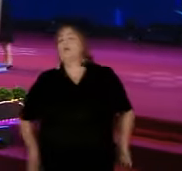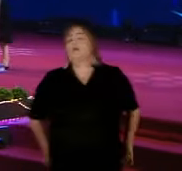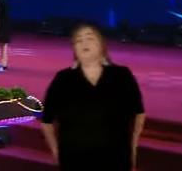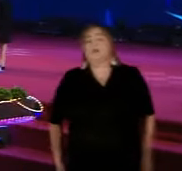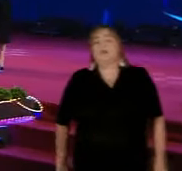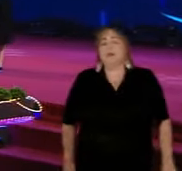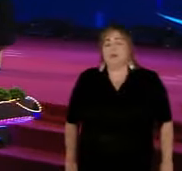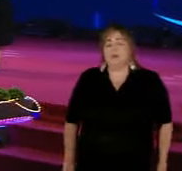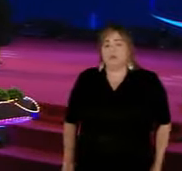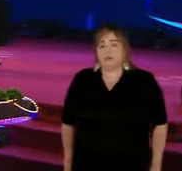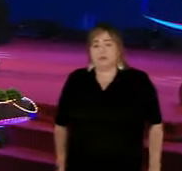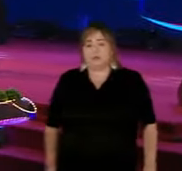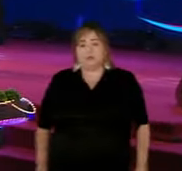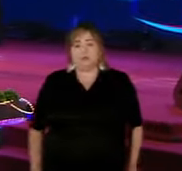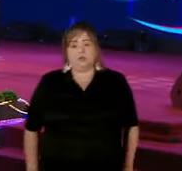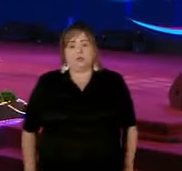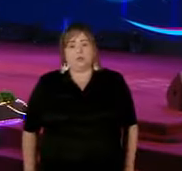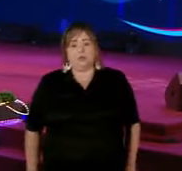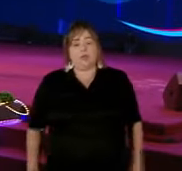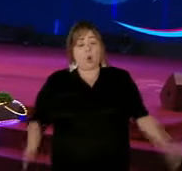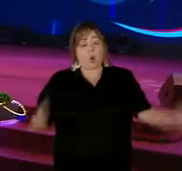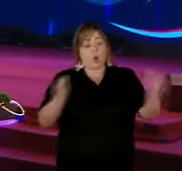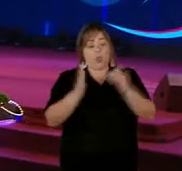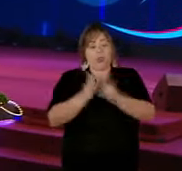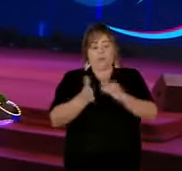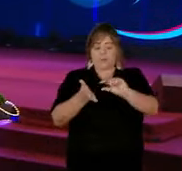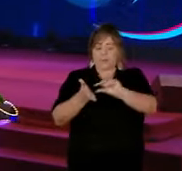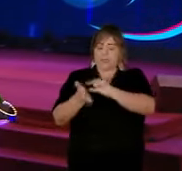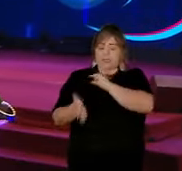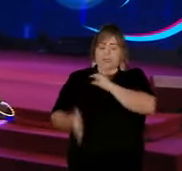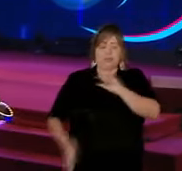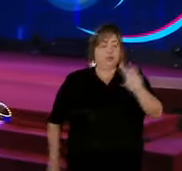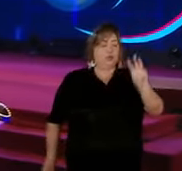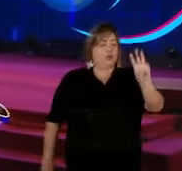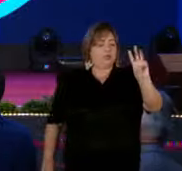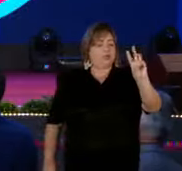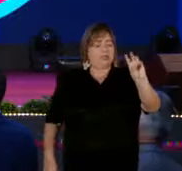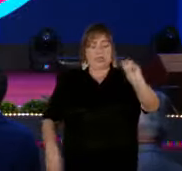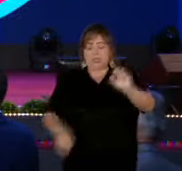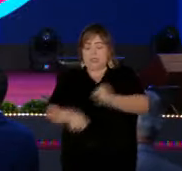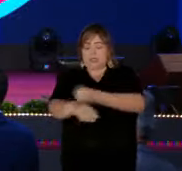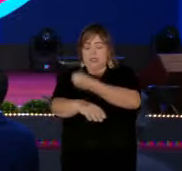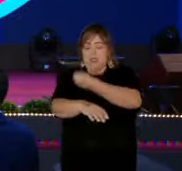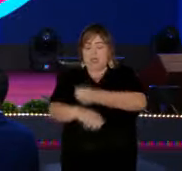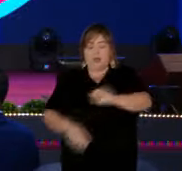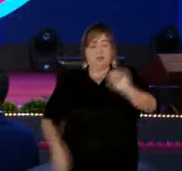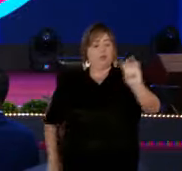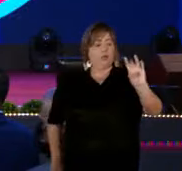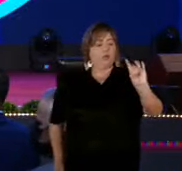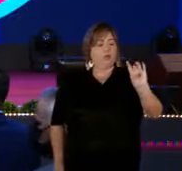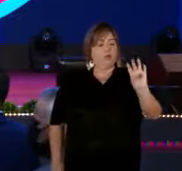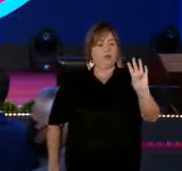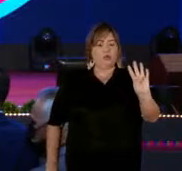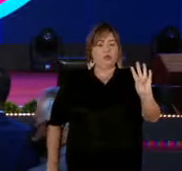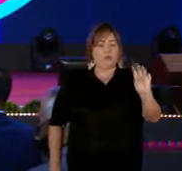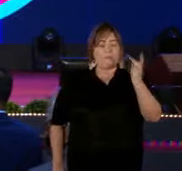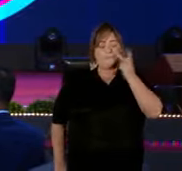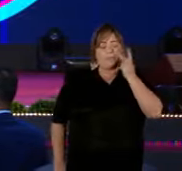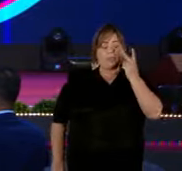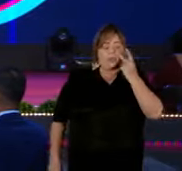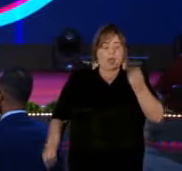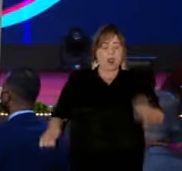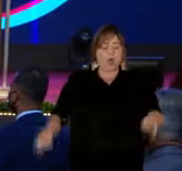Shirabakaya. Ponme otra vez el verso 6, hija, de Salmo 84. Mire lo que dice. Lea